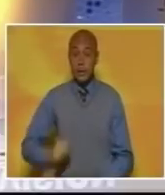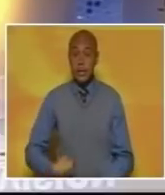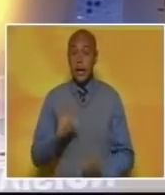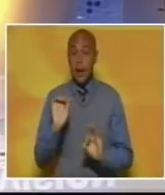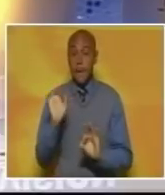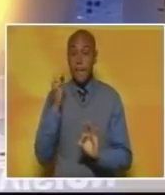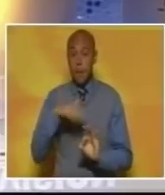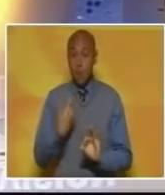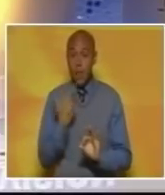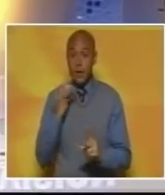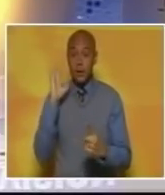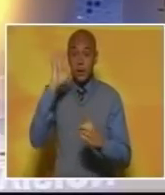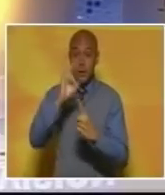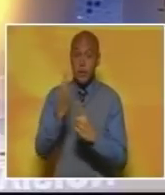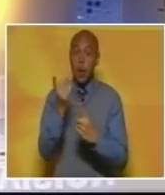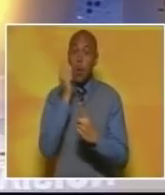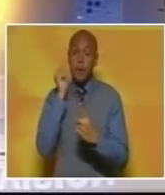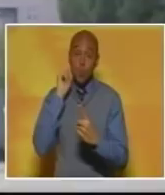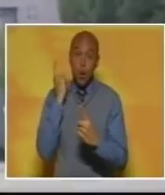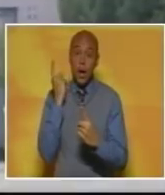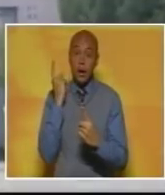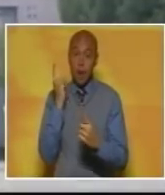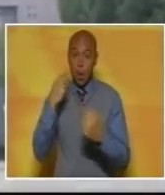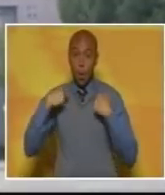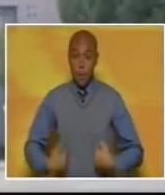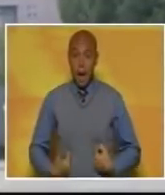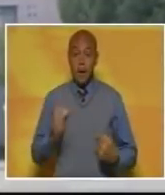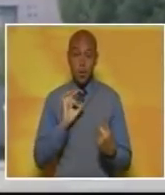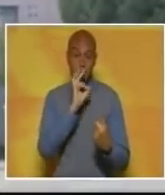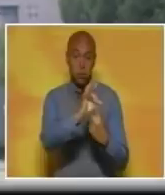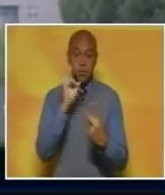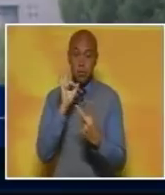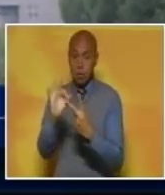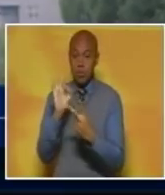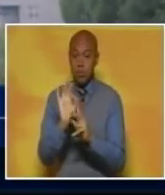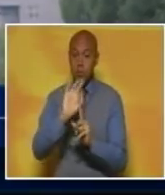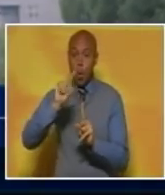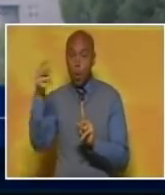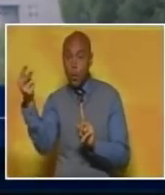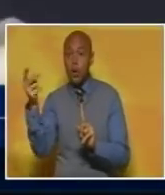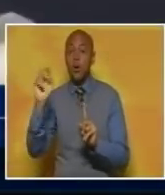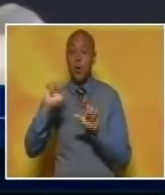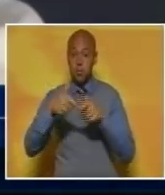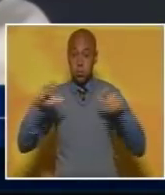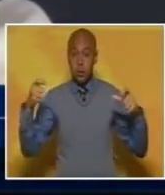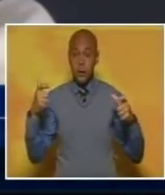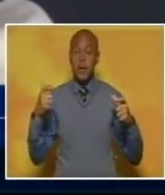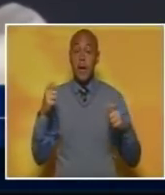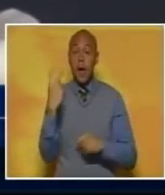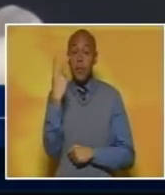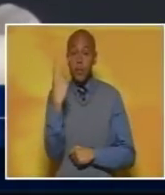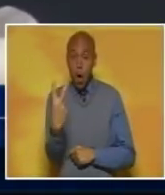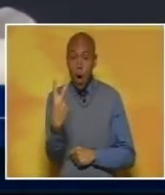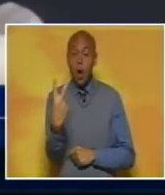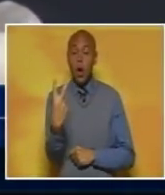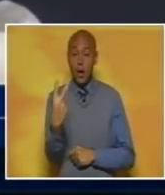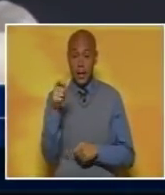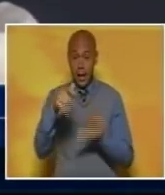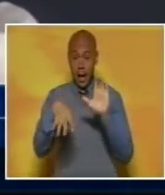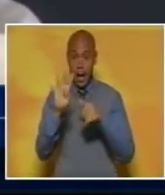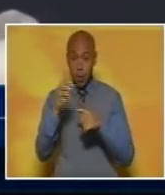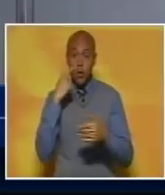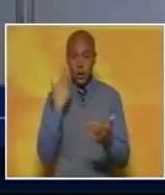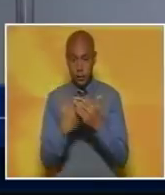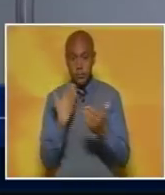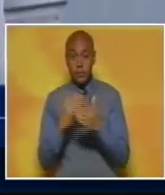se puede transmitir entre humanos. La corroboración surgió al conocerse que 2 de los 14 casos